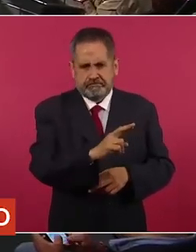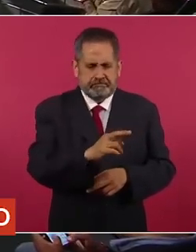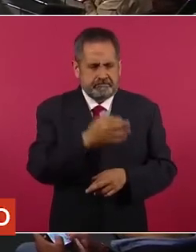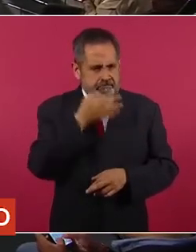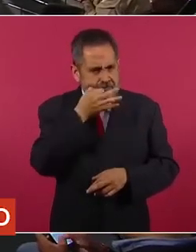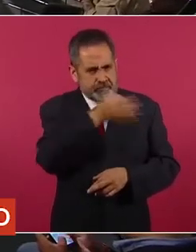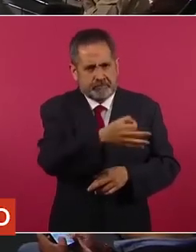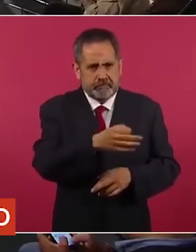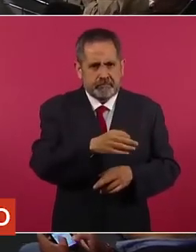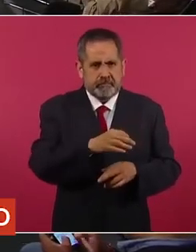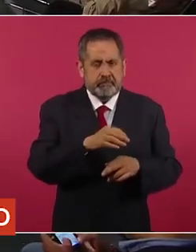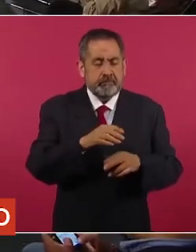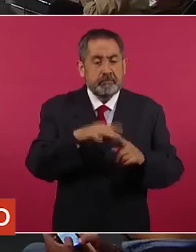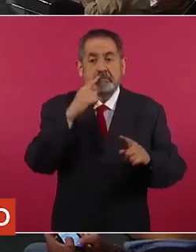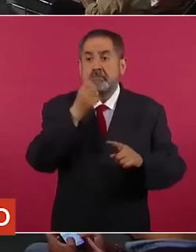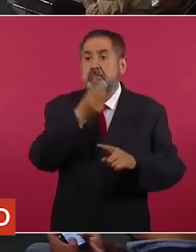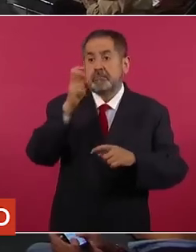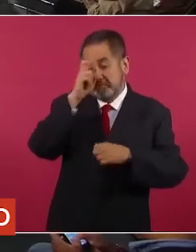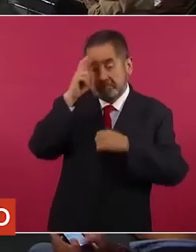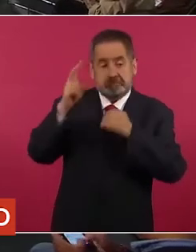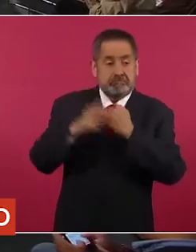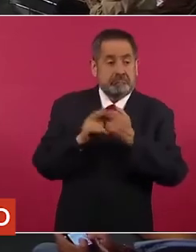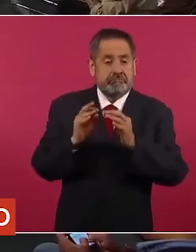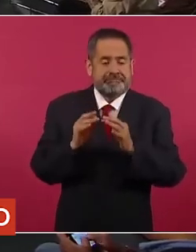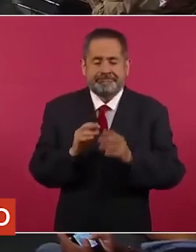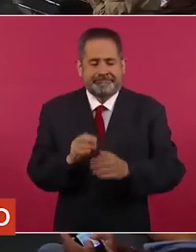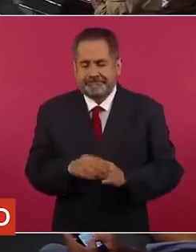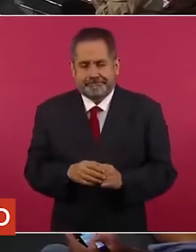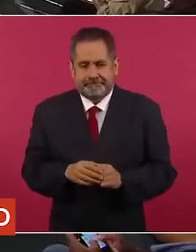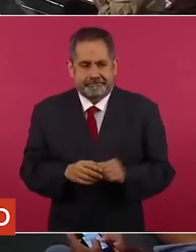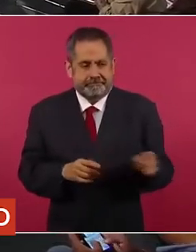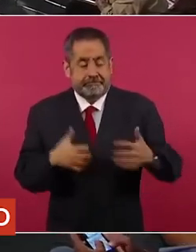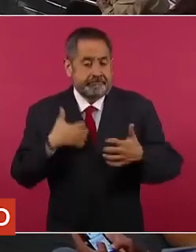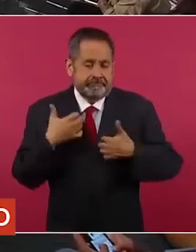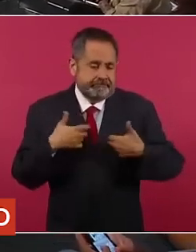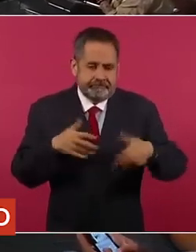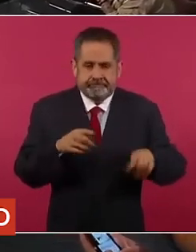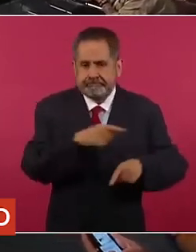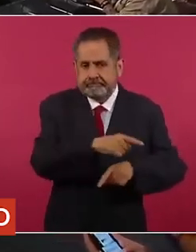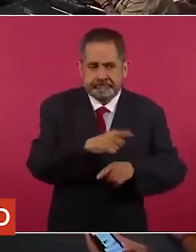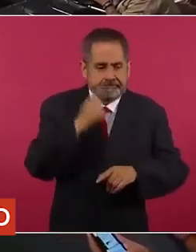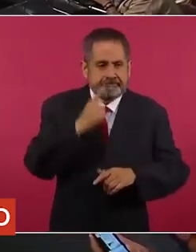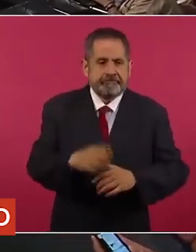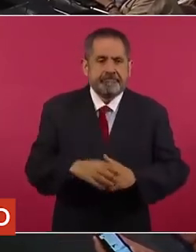que luego los europeos se enojan, pero